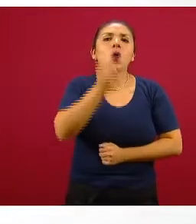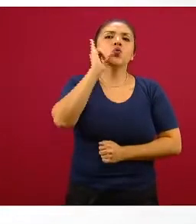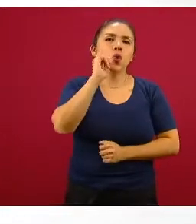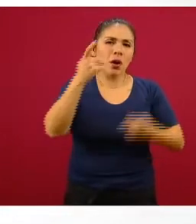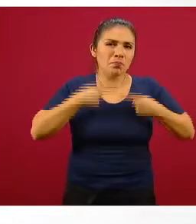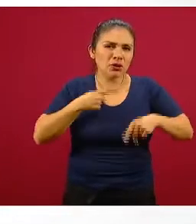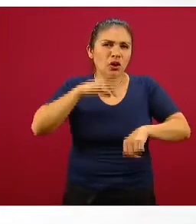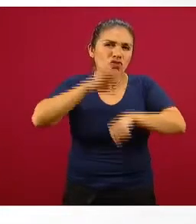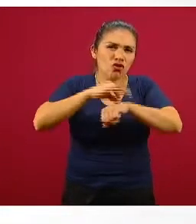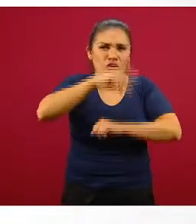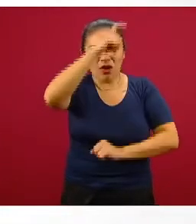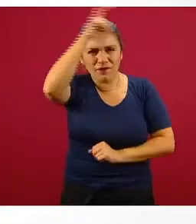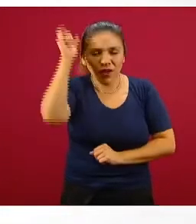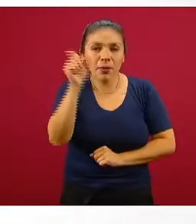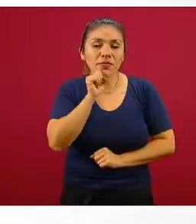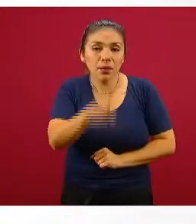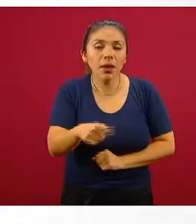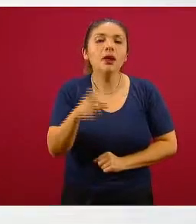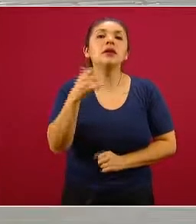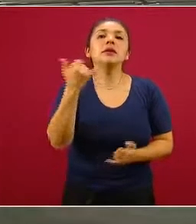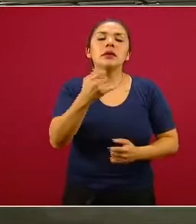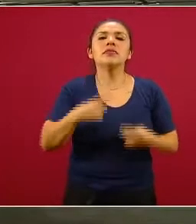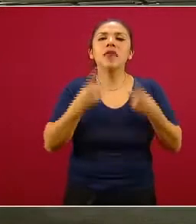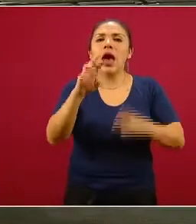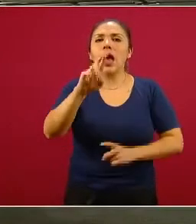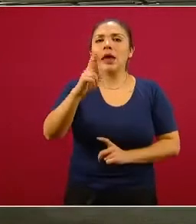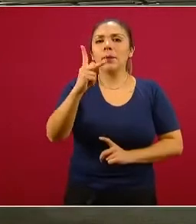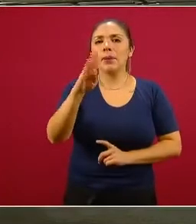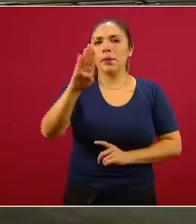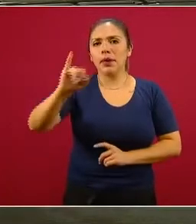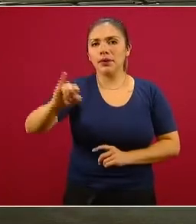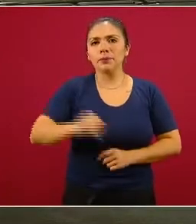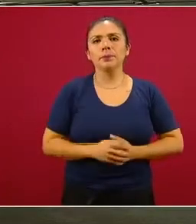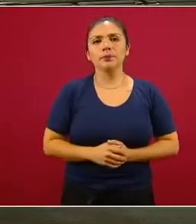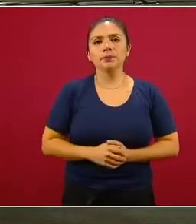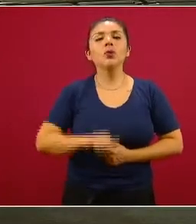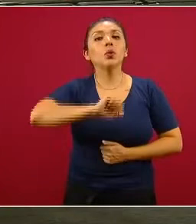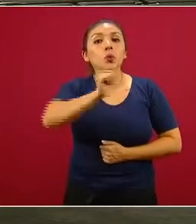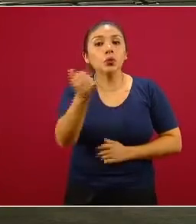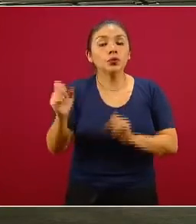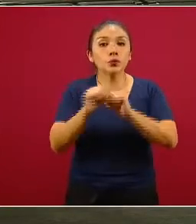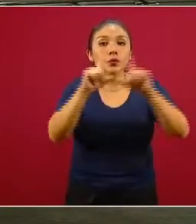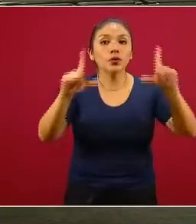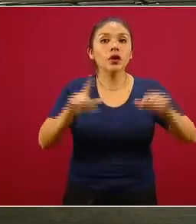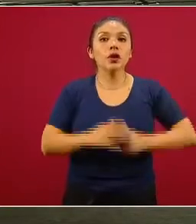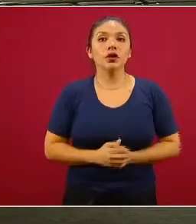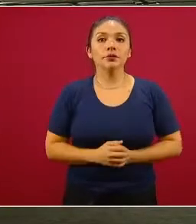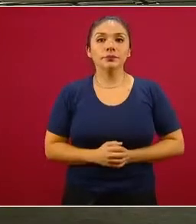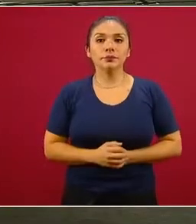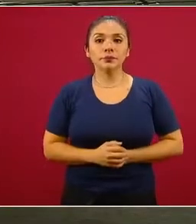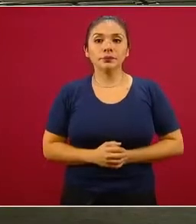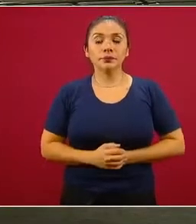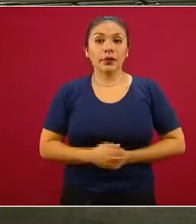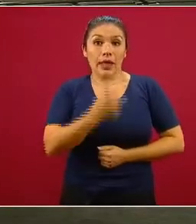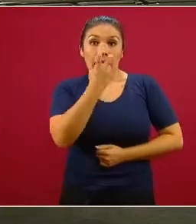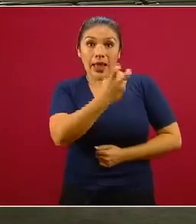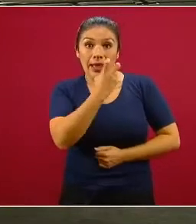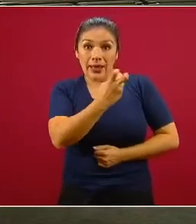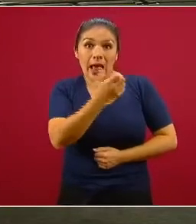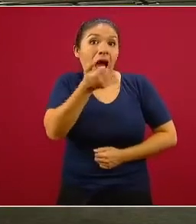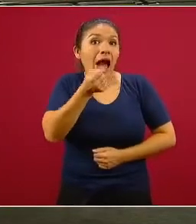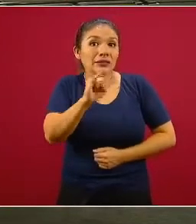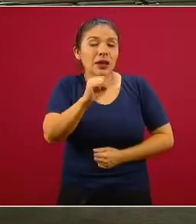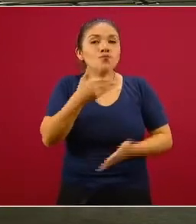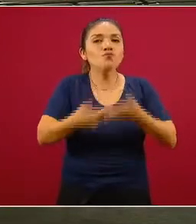y el suministro de RPV. La que sigue, por favor. Este es el diseño.